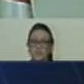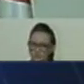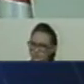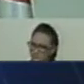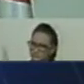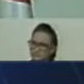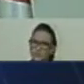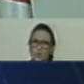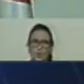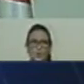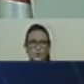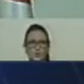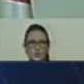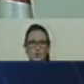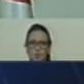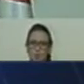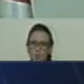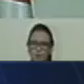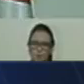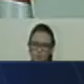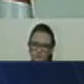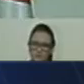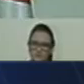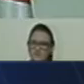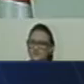vengan acá. Venezuela es único.